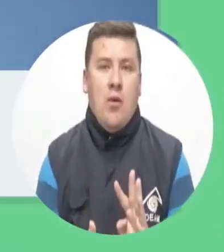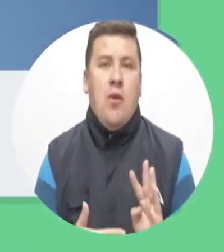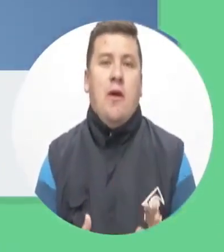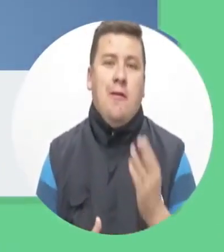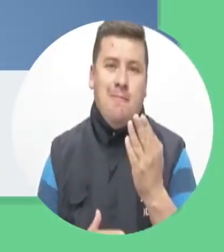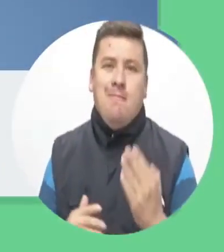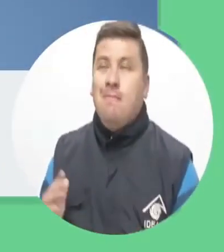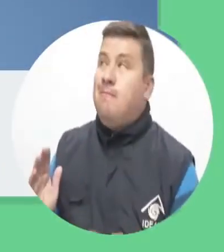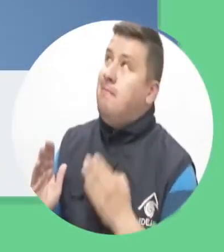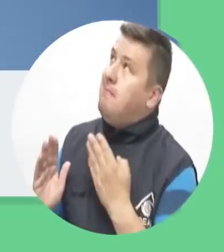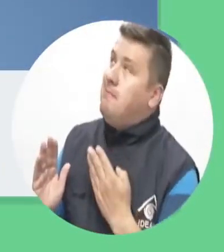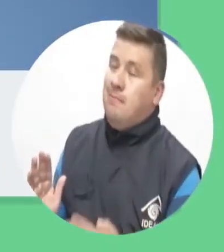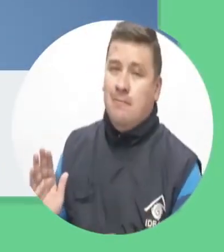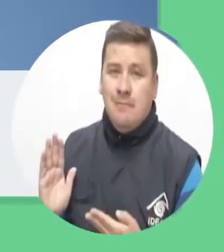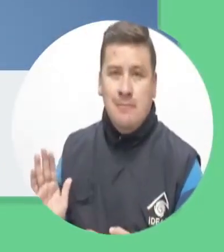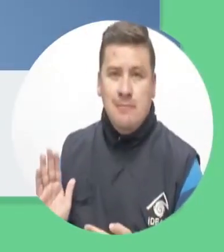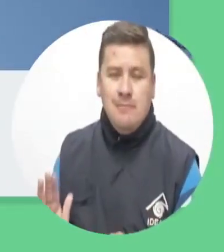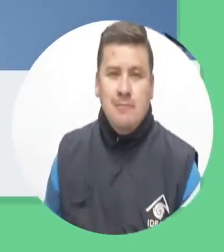en